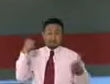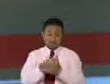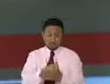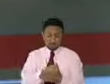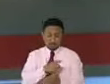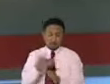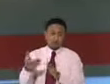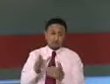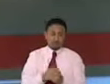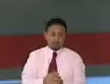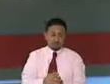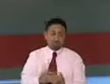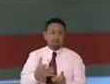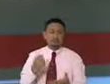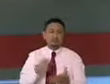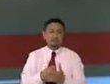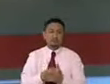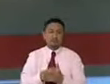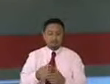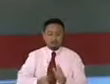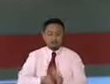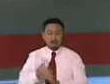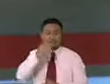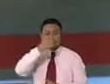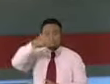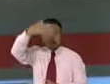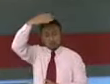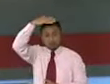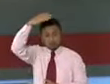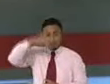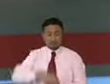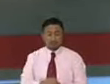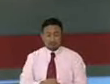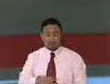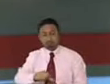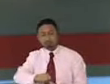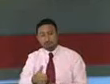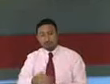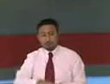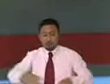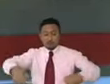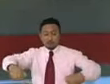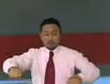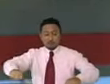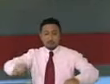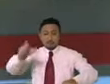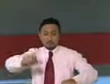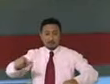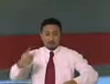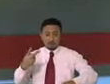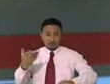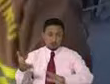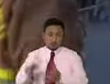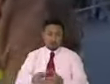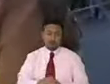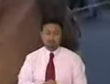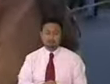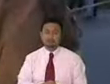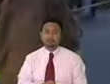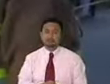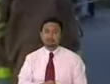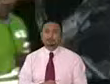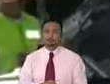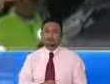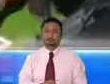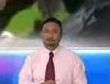en el kilómetro 17 de la vía Santo Domingo, Quinindé. Además, en otro accidente en motocicleta, una pareja falleció. De esta